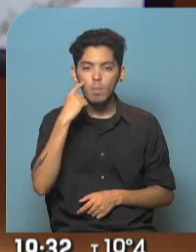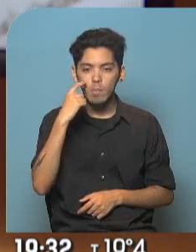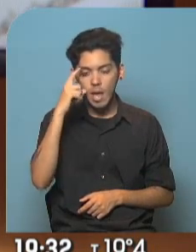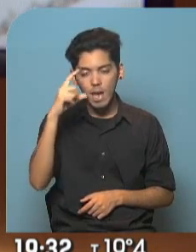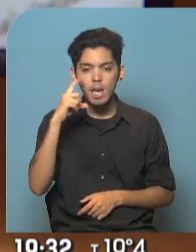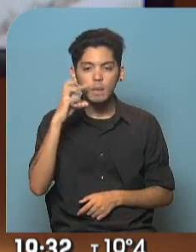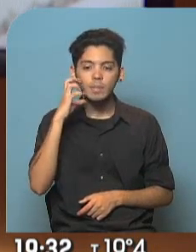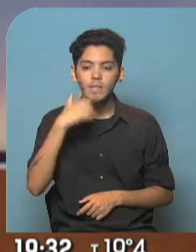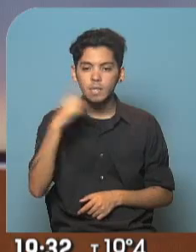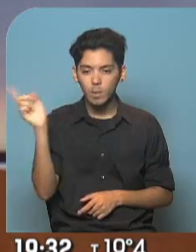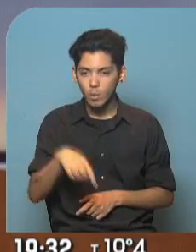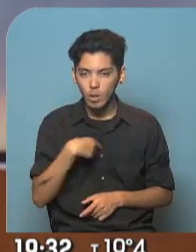de la televisión pública en el cual seguimos